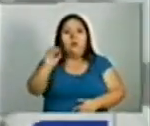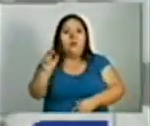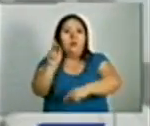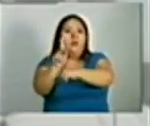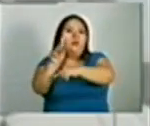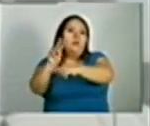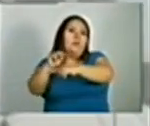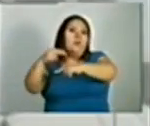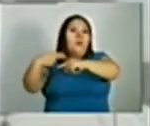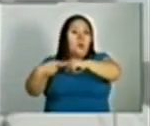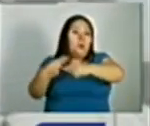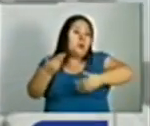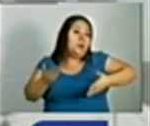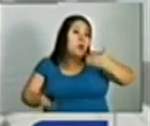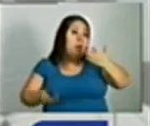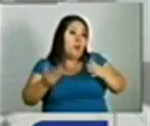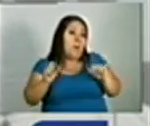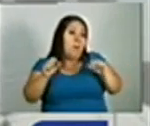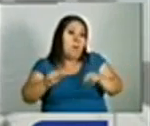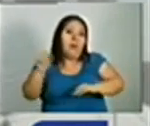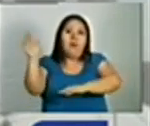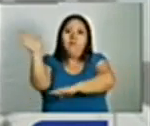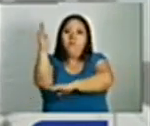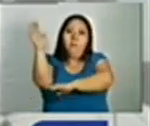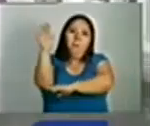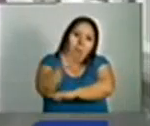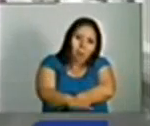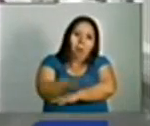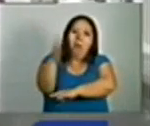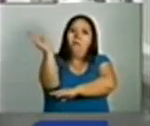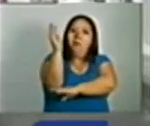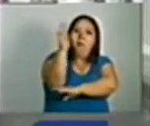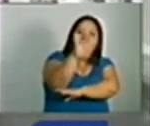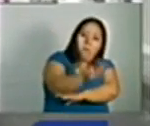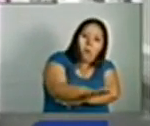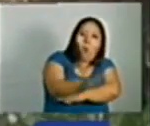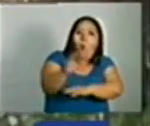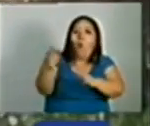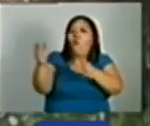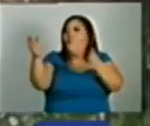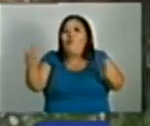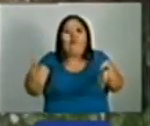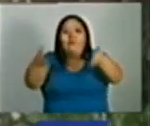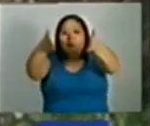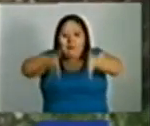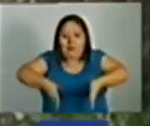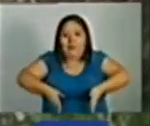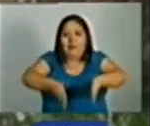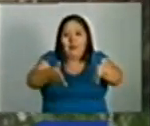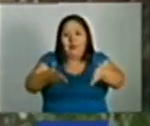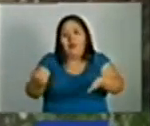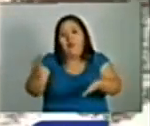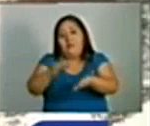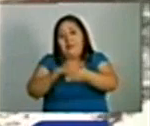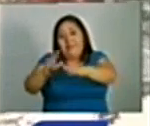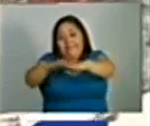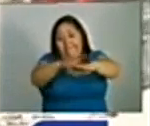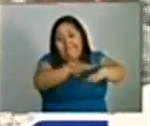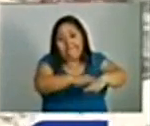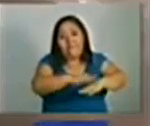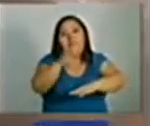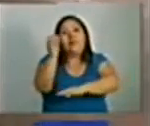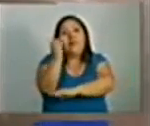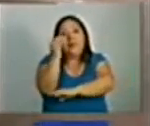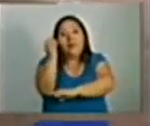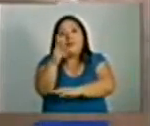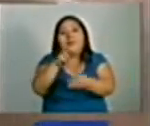hora y que podrían causar la caída de ramas, árboles y vallas publicitarias. Además, las autoridades reiteraron que la alerta verde